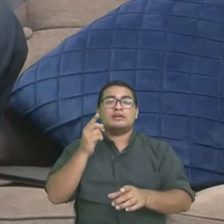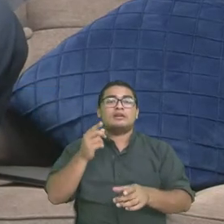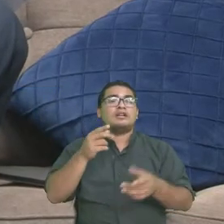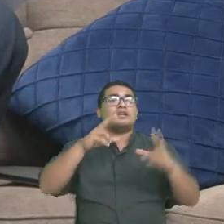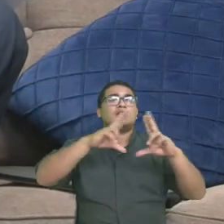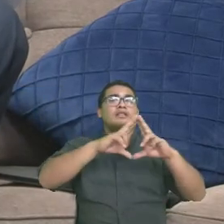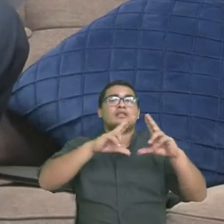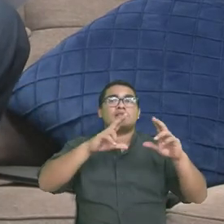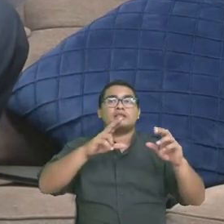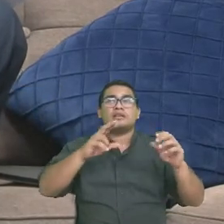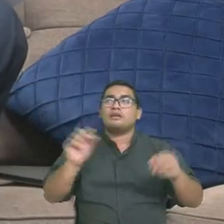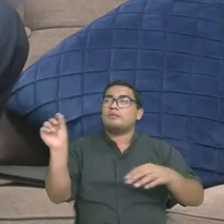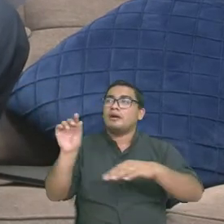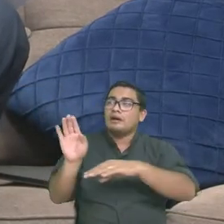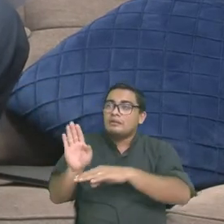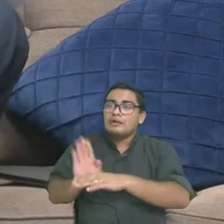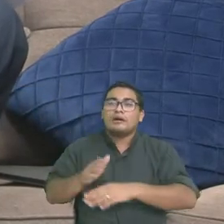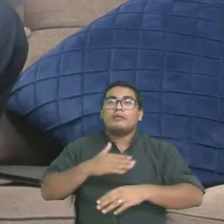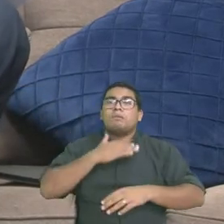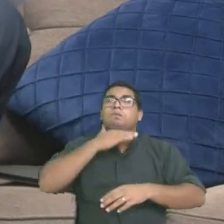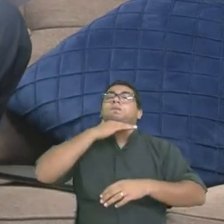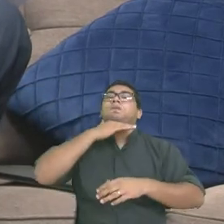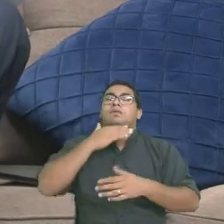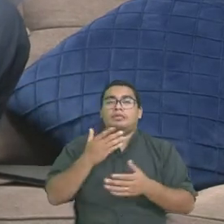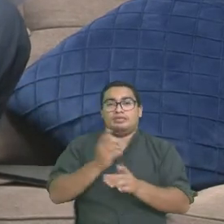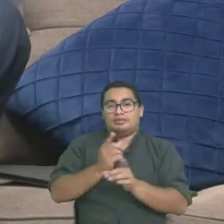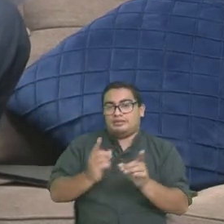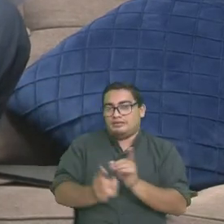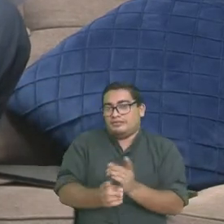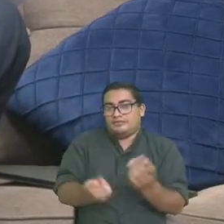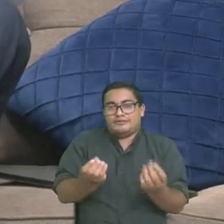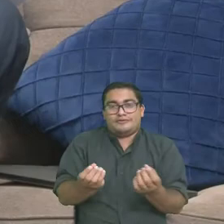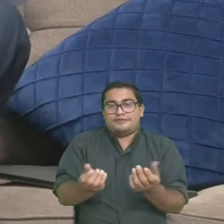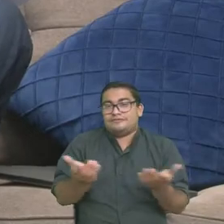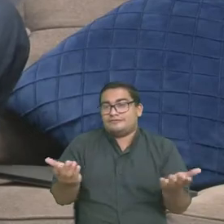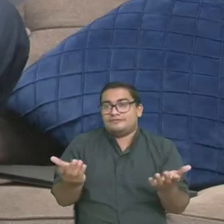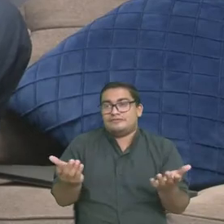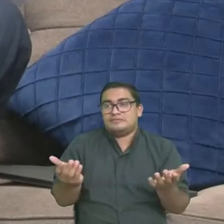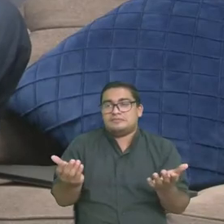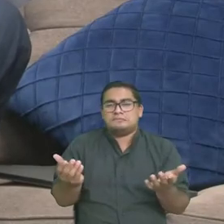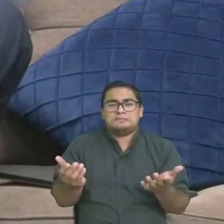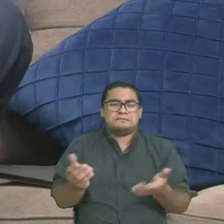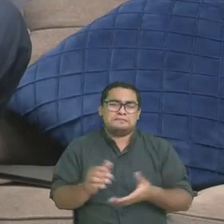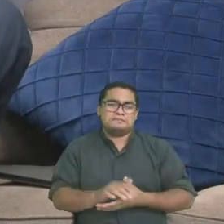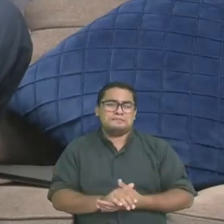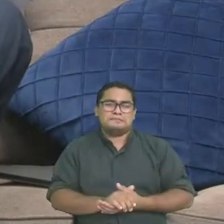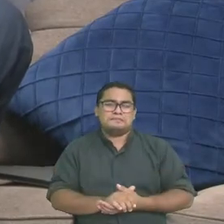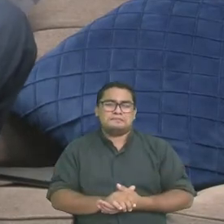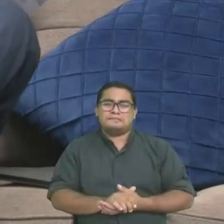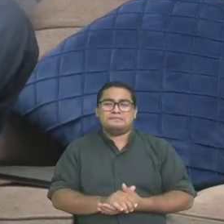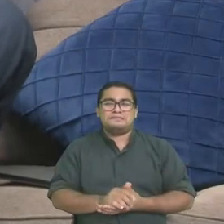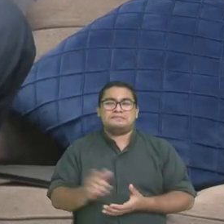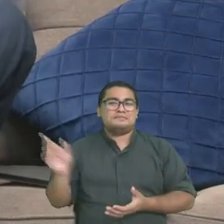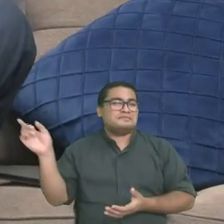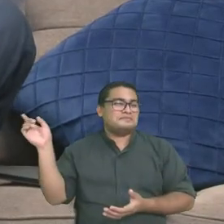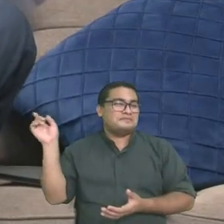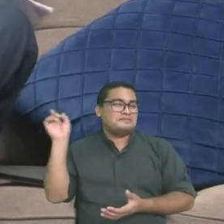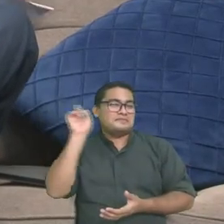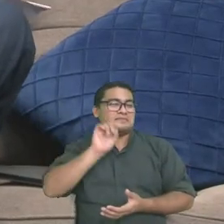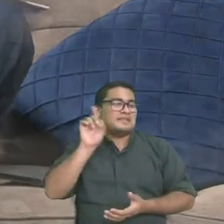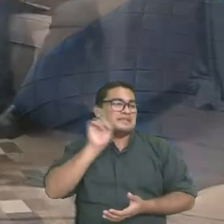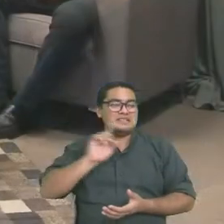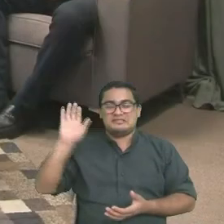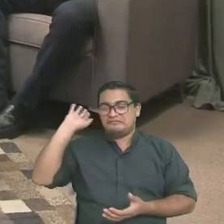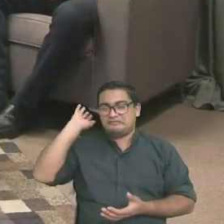endeudando desmesuradamente al país. De entrada te digo, eso es completamente